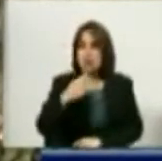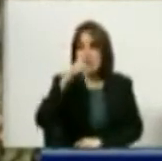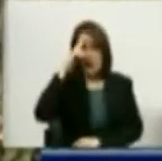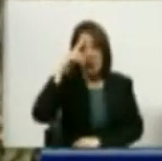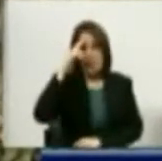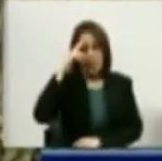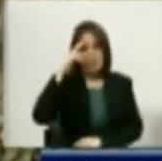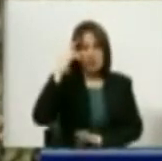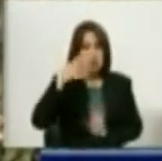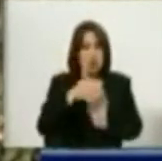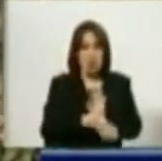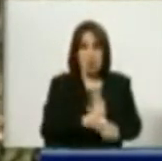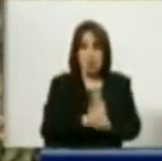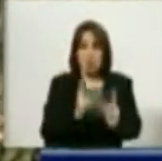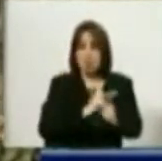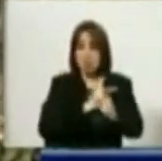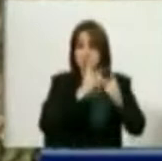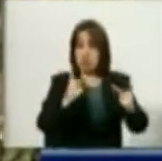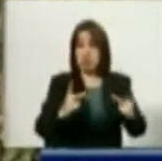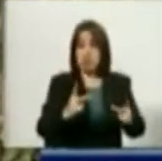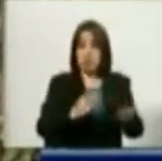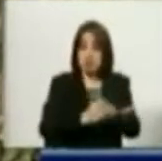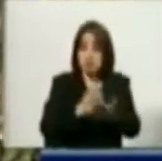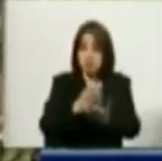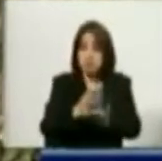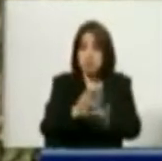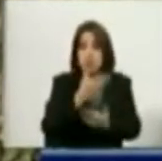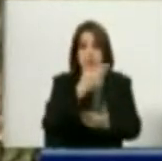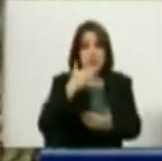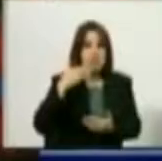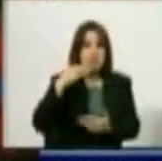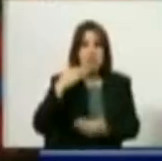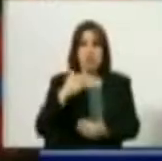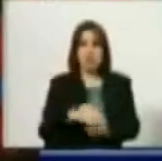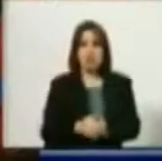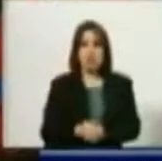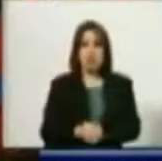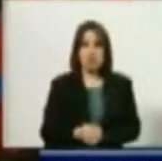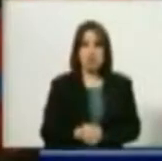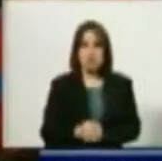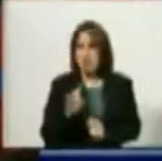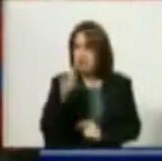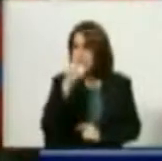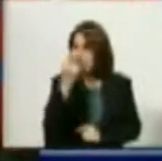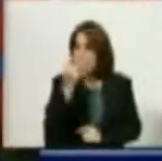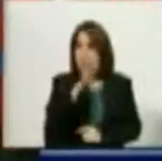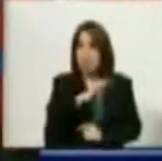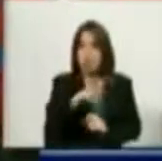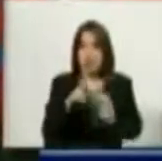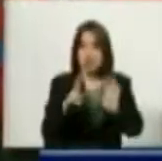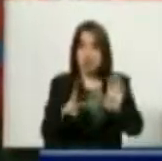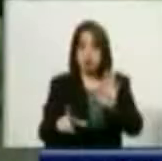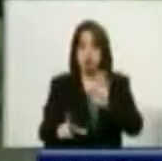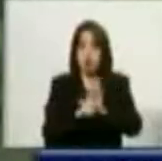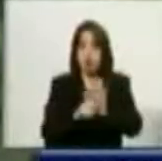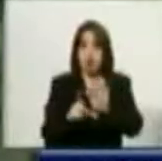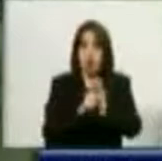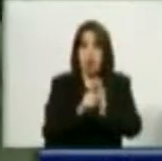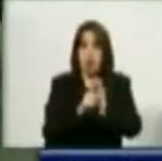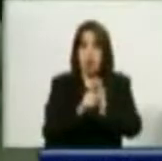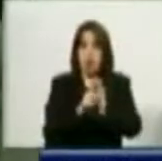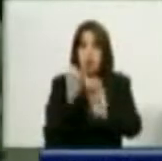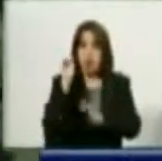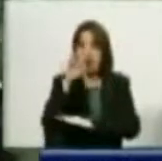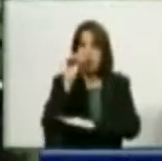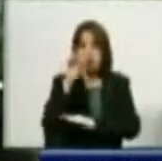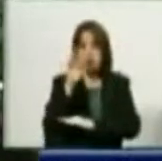Dina bastidas la valentía que tuvo para llevar adelante las primeras 48 leyes de la militante algún